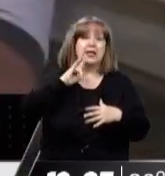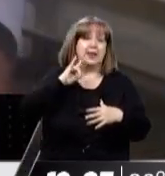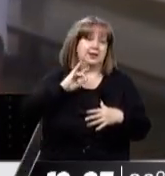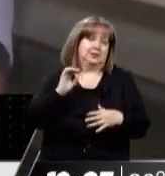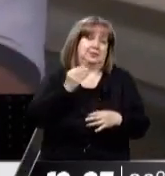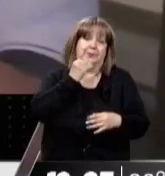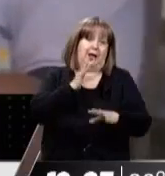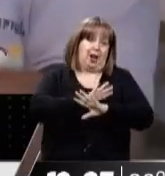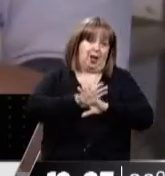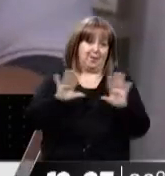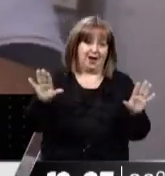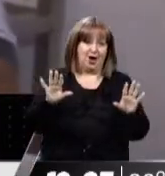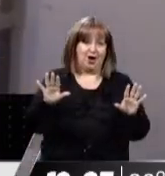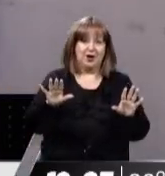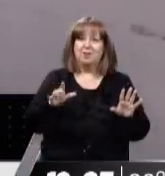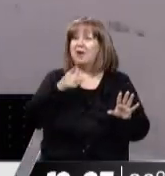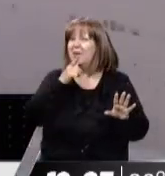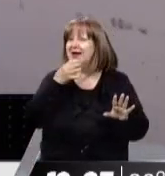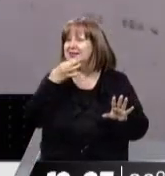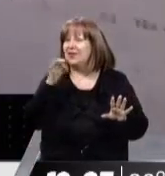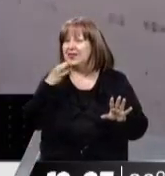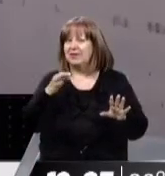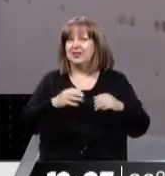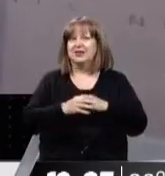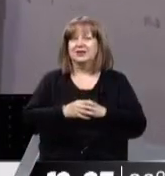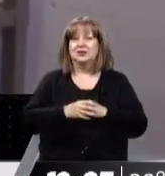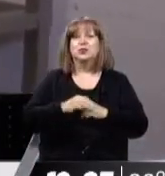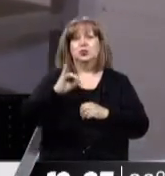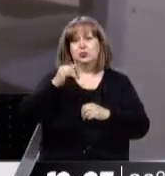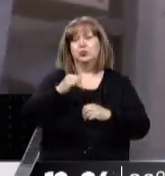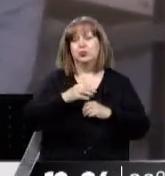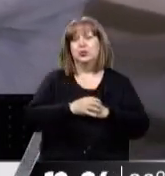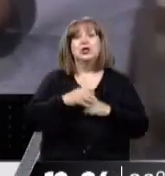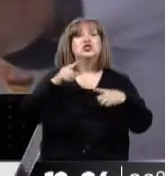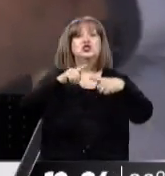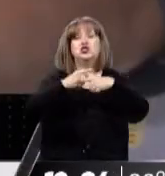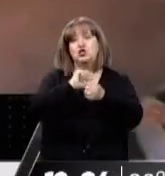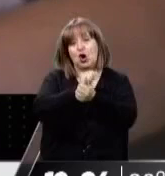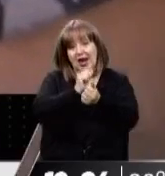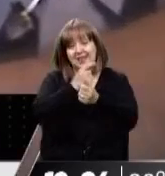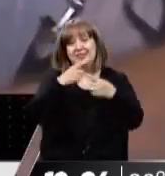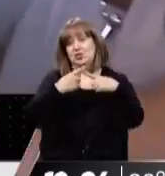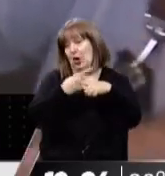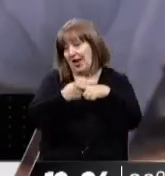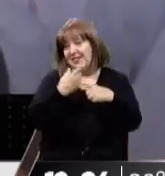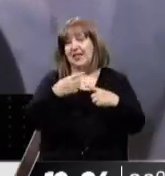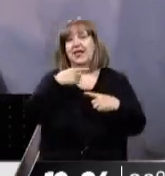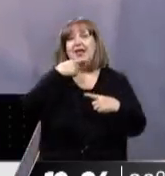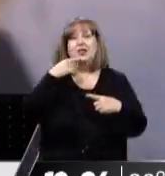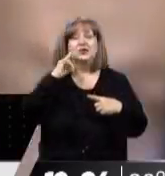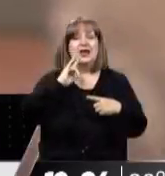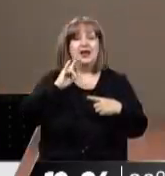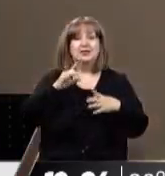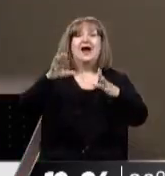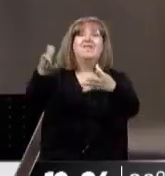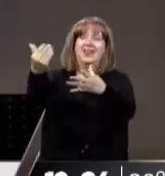el favorito, el que más se vende, ¿no es cierto, Neddy? Sí. Imagínate. Y el dulce de leche. Claro, son los clásicos. Pero imagínate si,